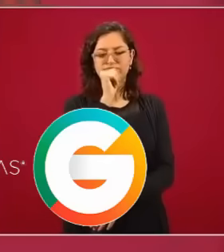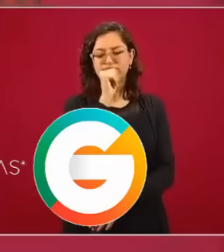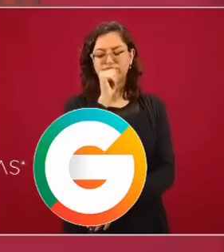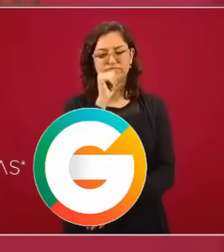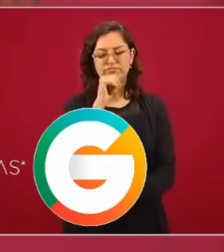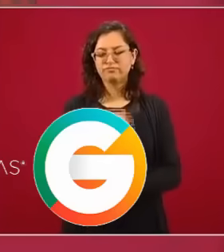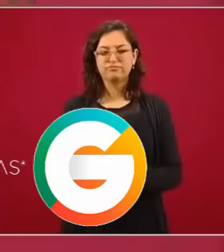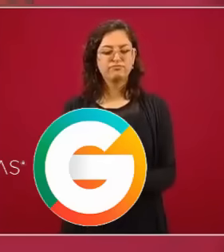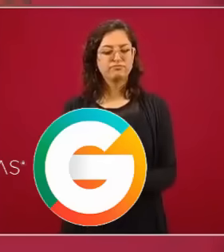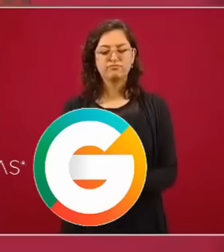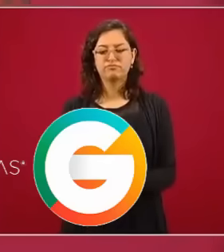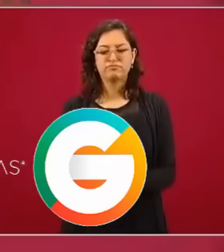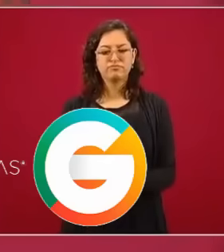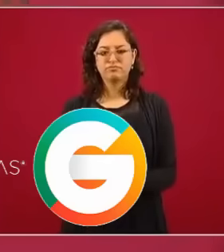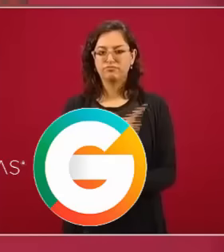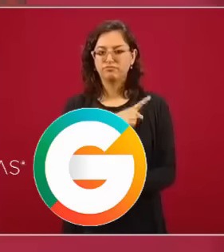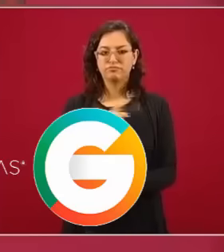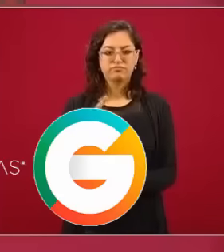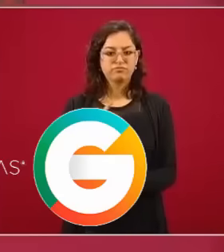Eso no.